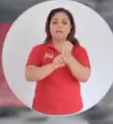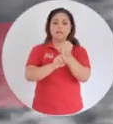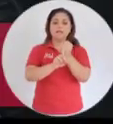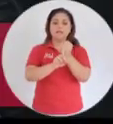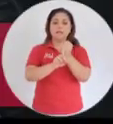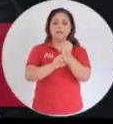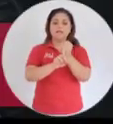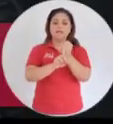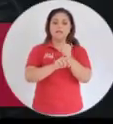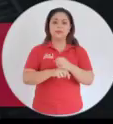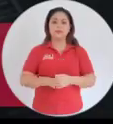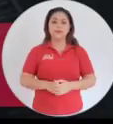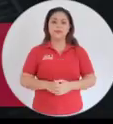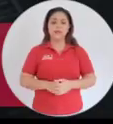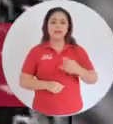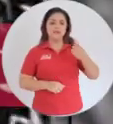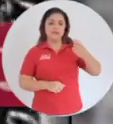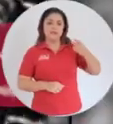estudiado también.